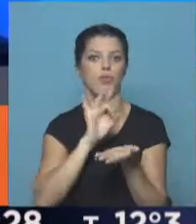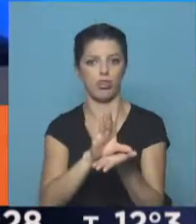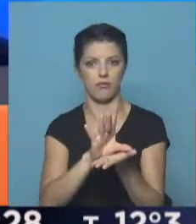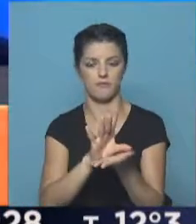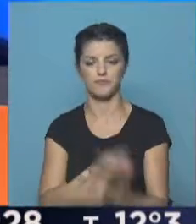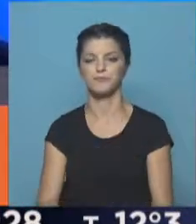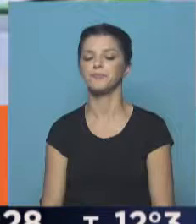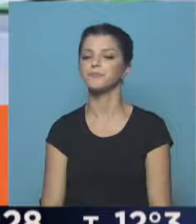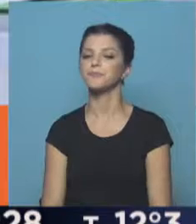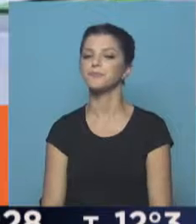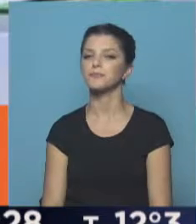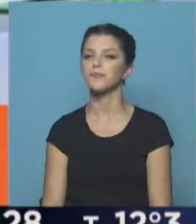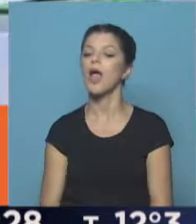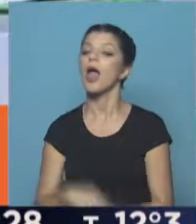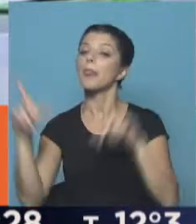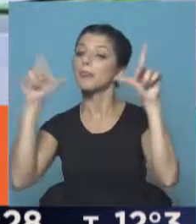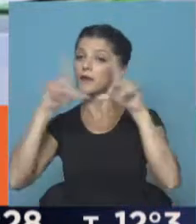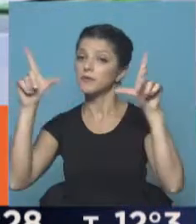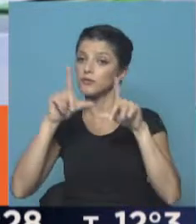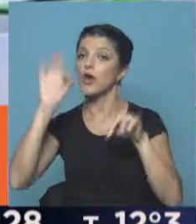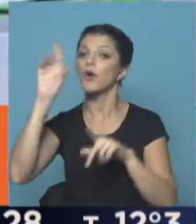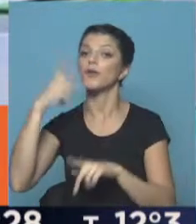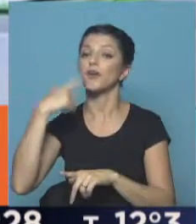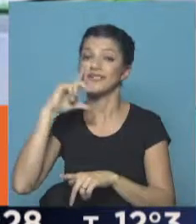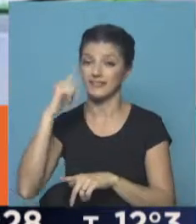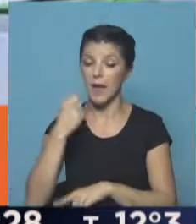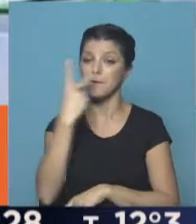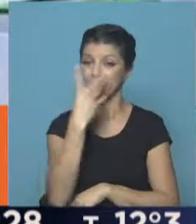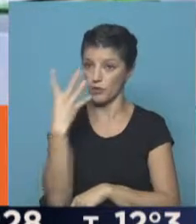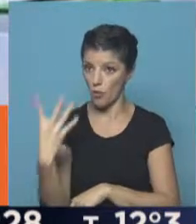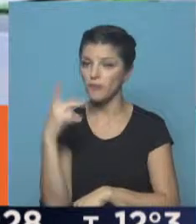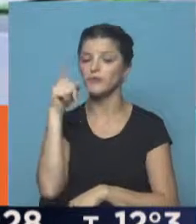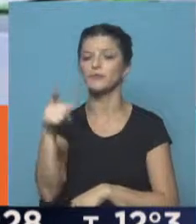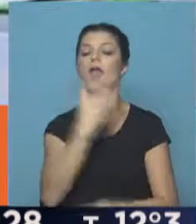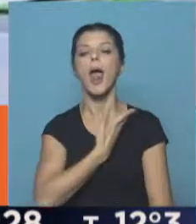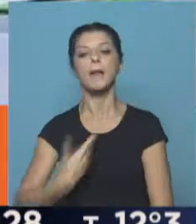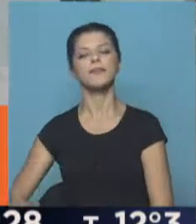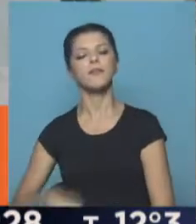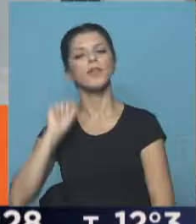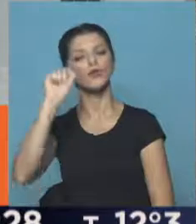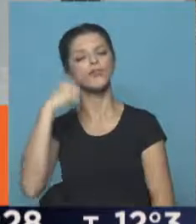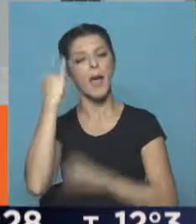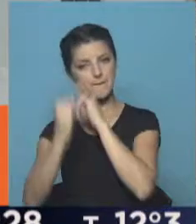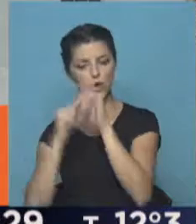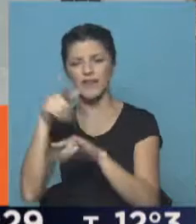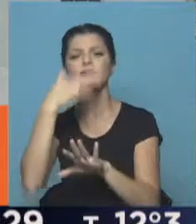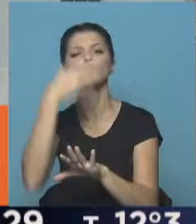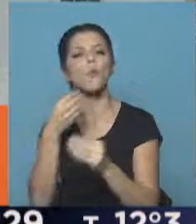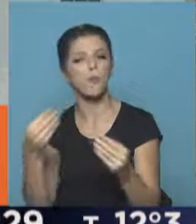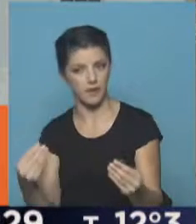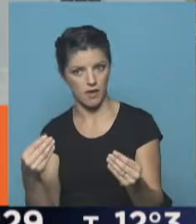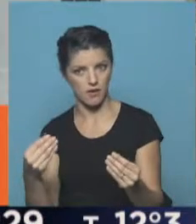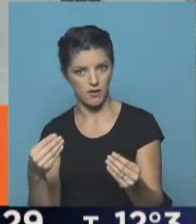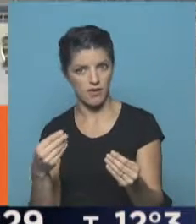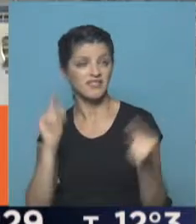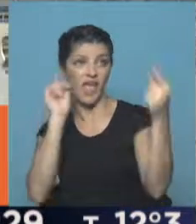En una entrevista con la cadena de televisión Rusia 24, el mandatario explicó que la medida obedece a que no se avizora una mejoría